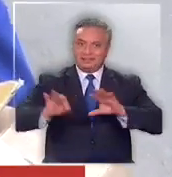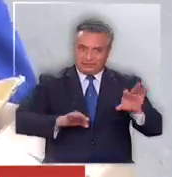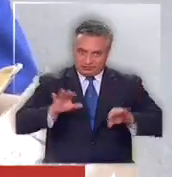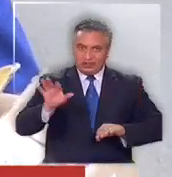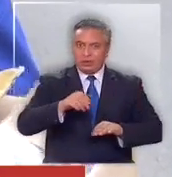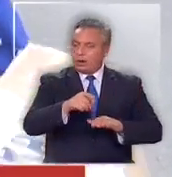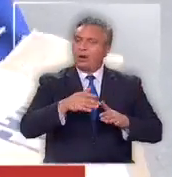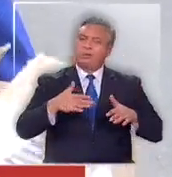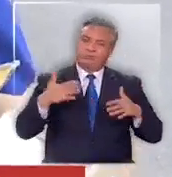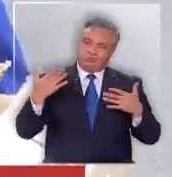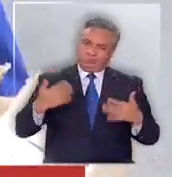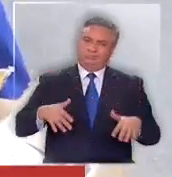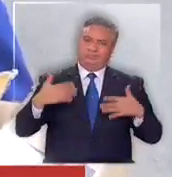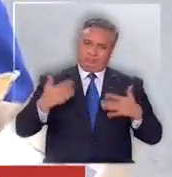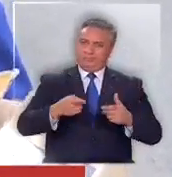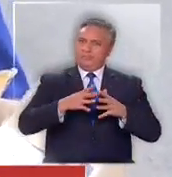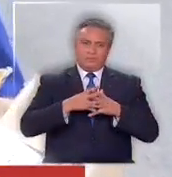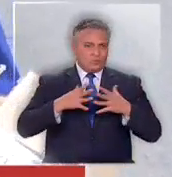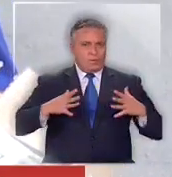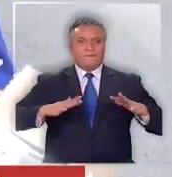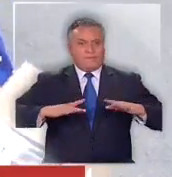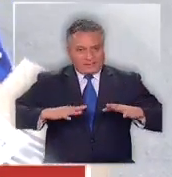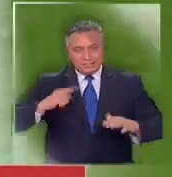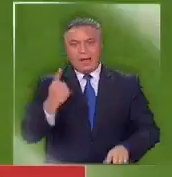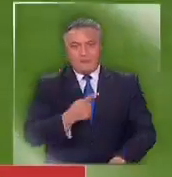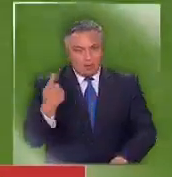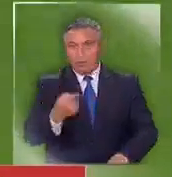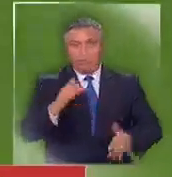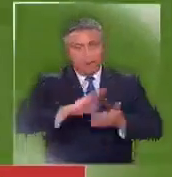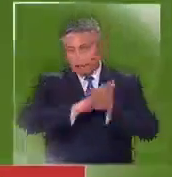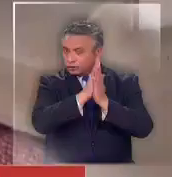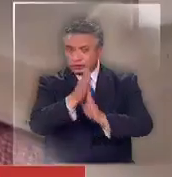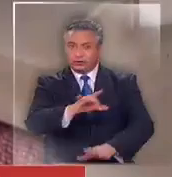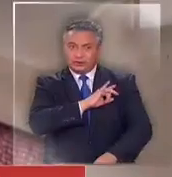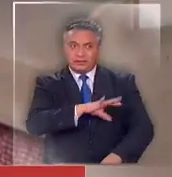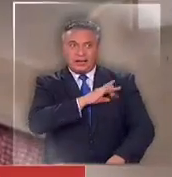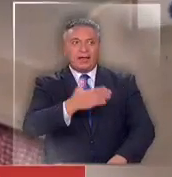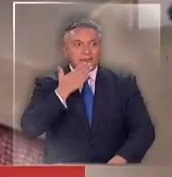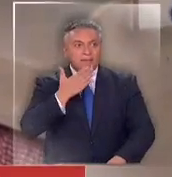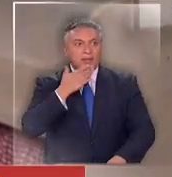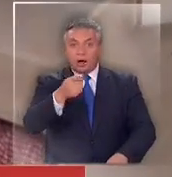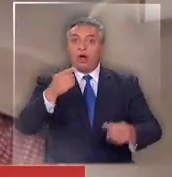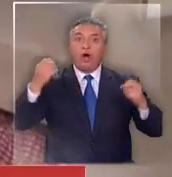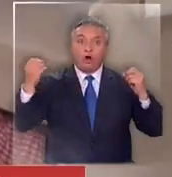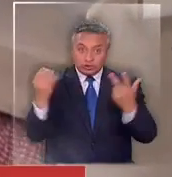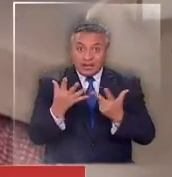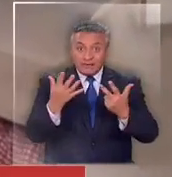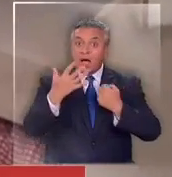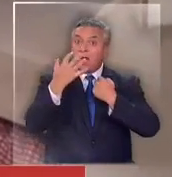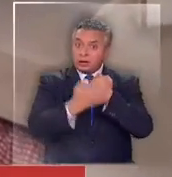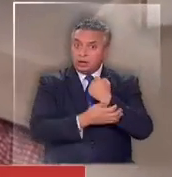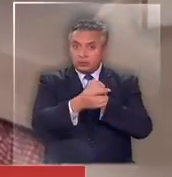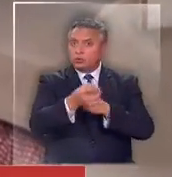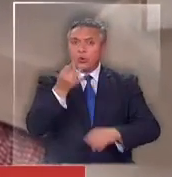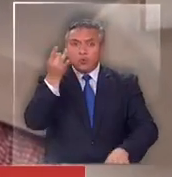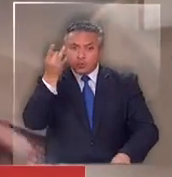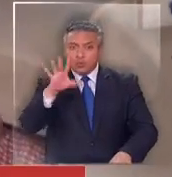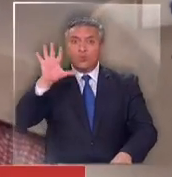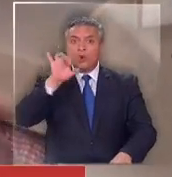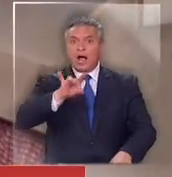tremenda felicidad para todos, yo creo que para todo Chile. Y yo creo que toda la octava región debiera, porque es el único